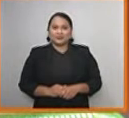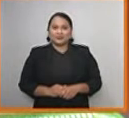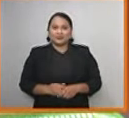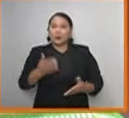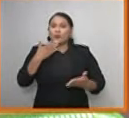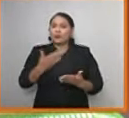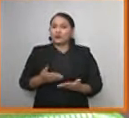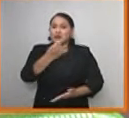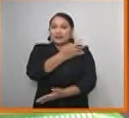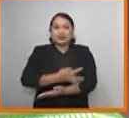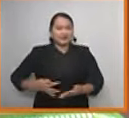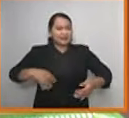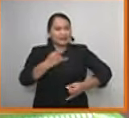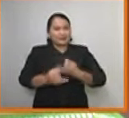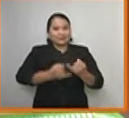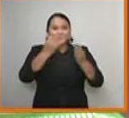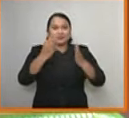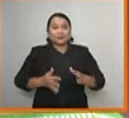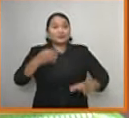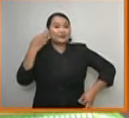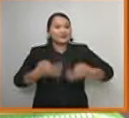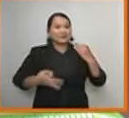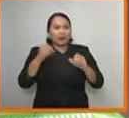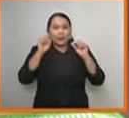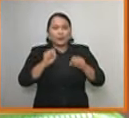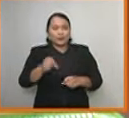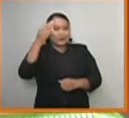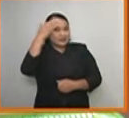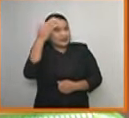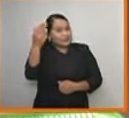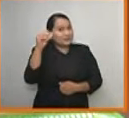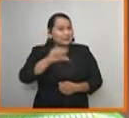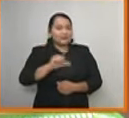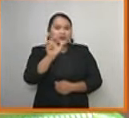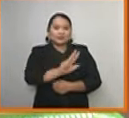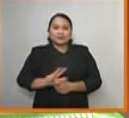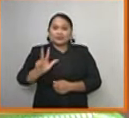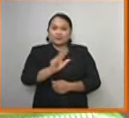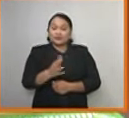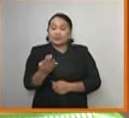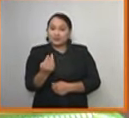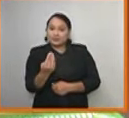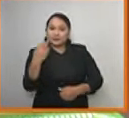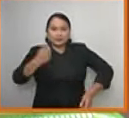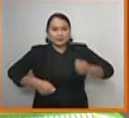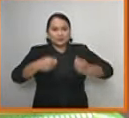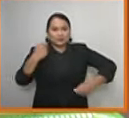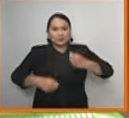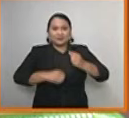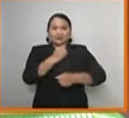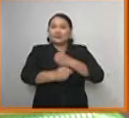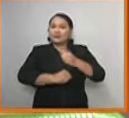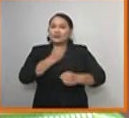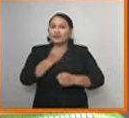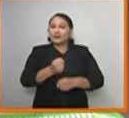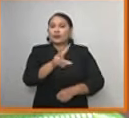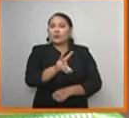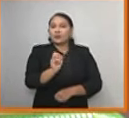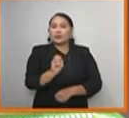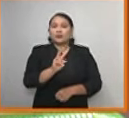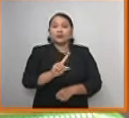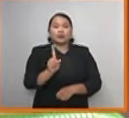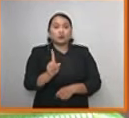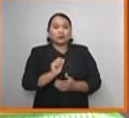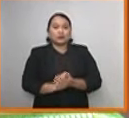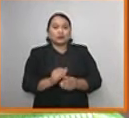Muy buenas tardes, mis queridos jugadores. Qué alegría me da poder saludarlos hoy martes 14 de septiembre del año 2021. Ya son las